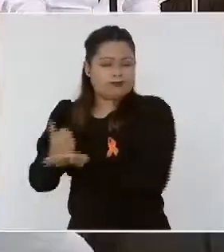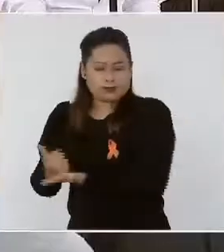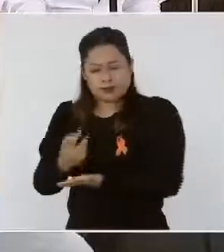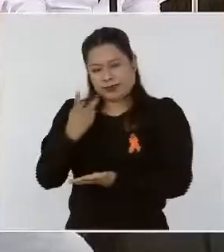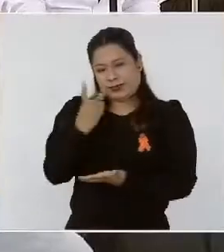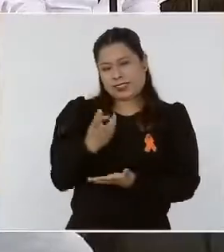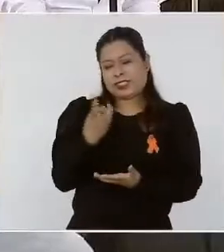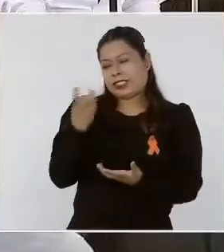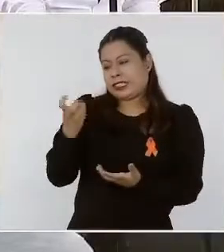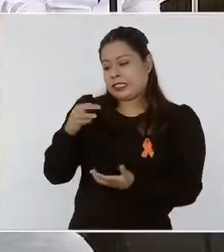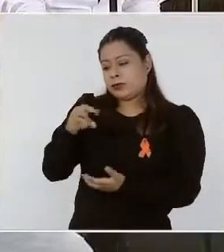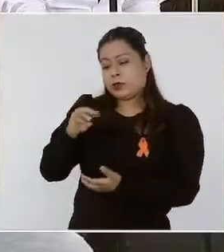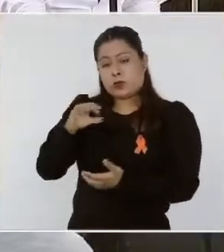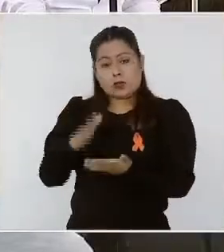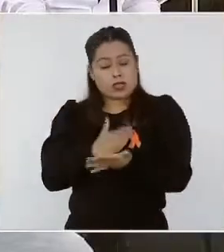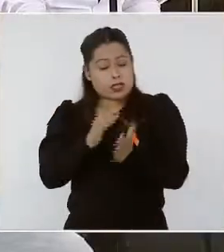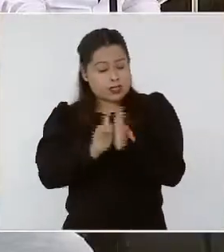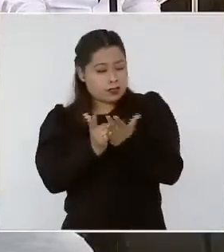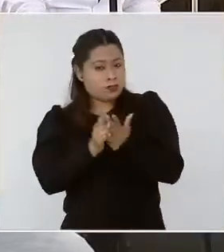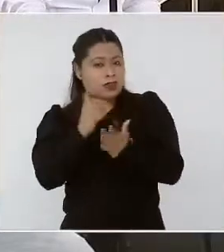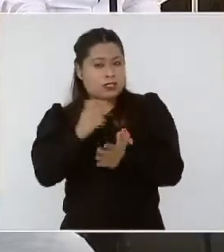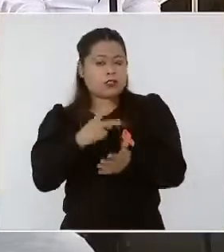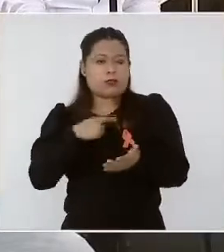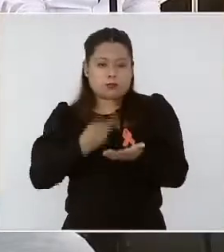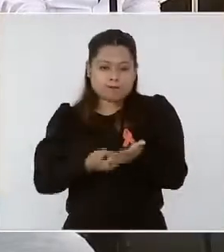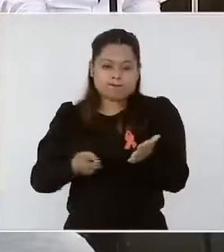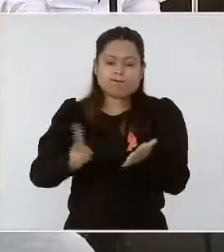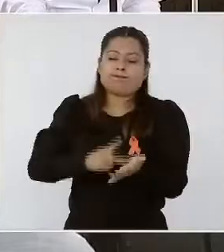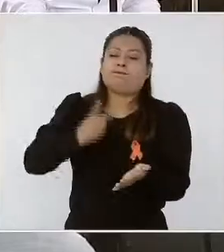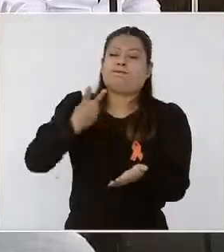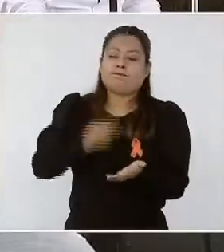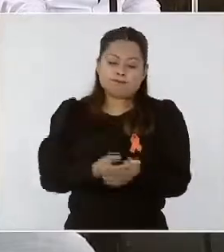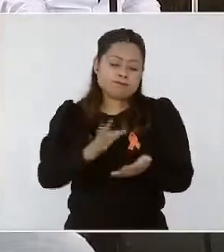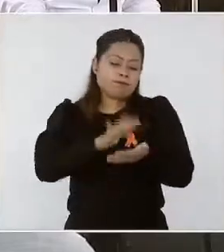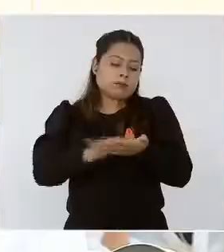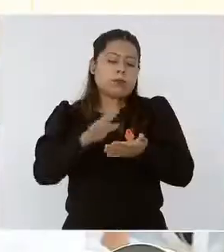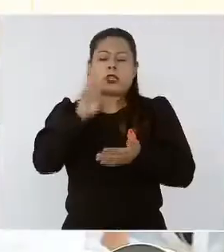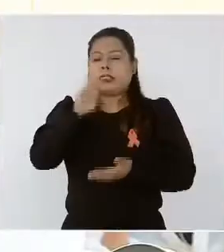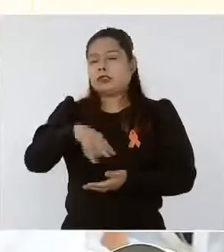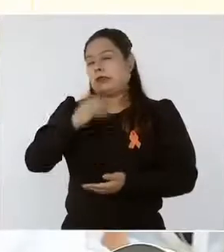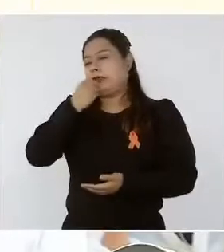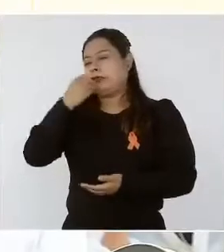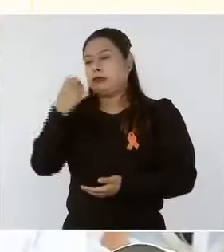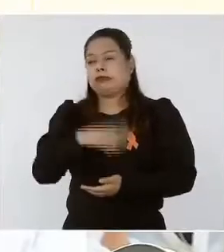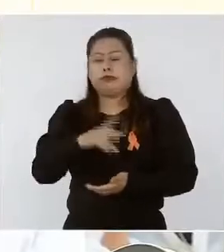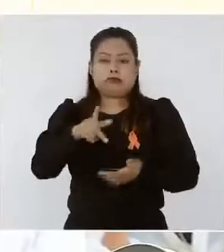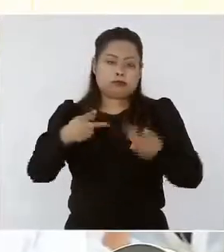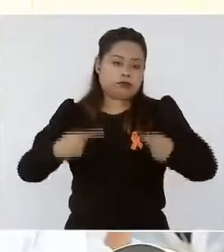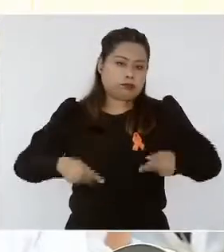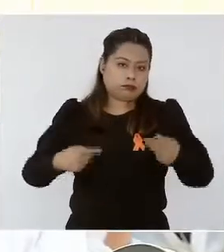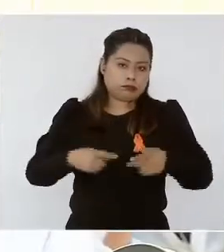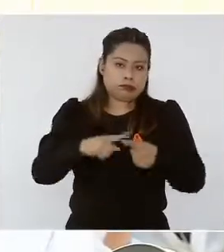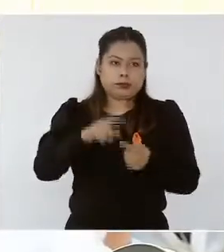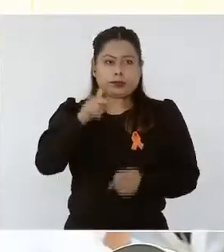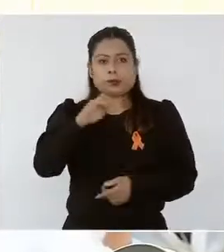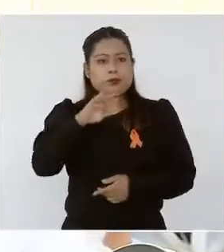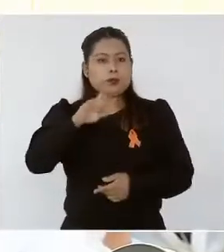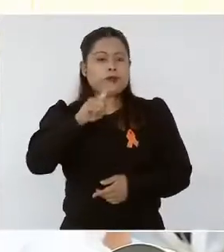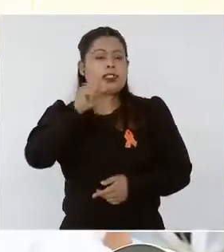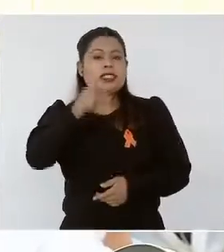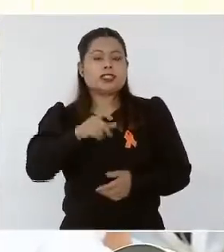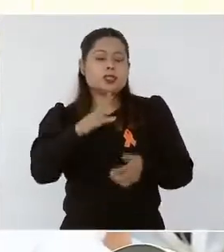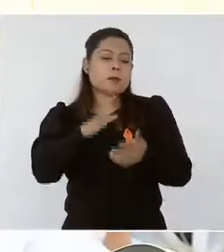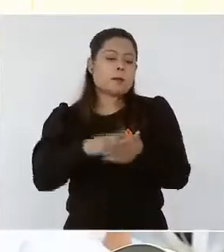es muy conmovedor Momo, y por eso siempre vuelvo a leerlo otra vez, porque es en verdad fantástico. Hay un personaje maravilloso, Beppo Barrendero también, que